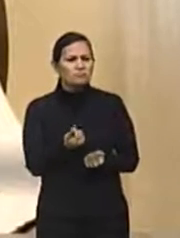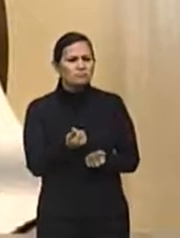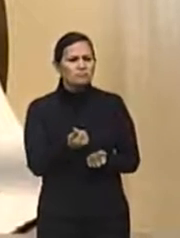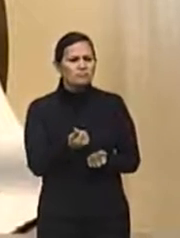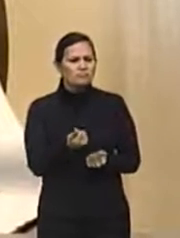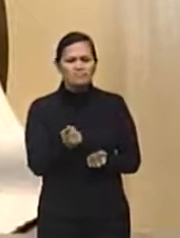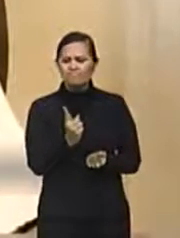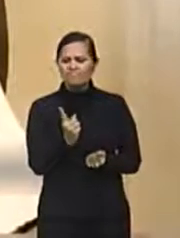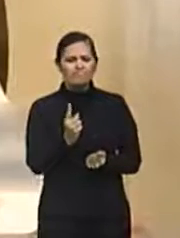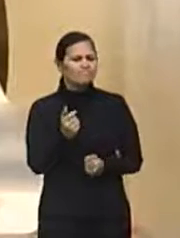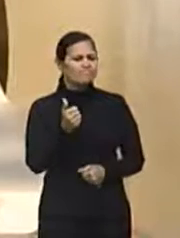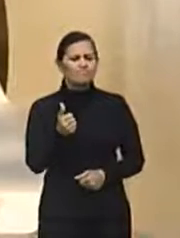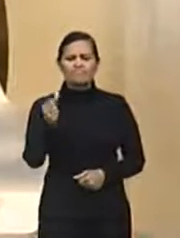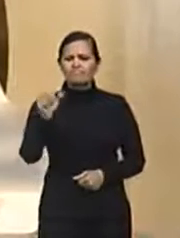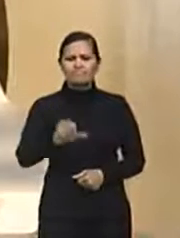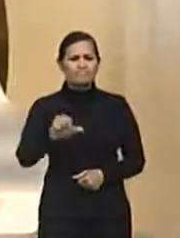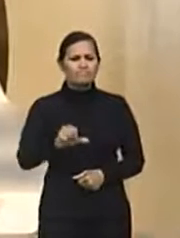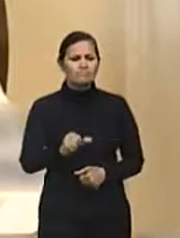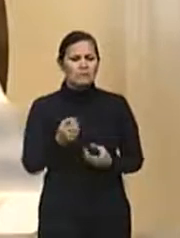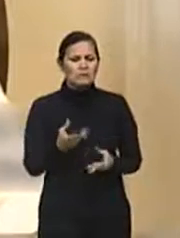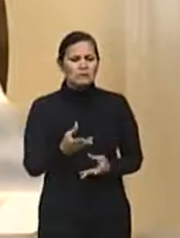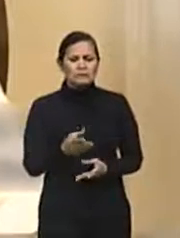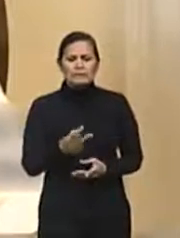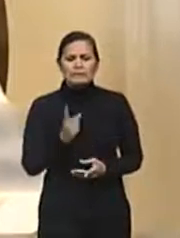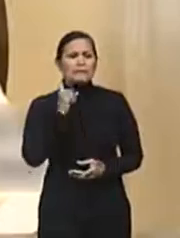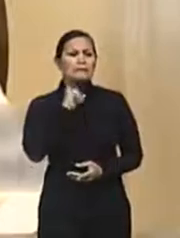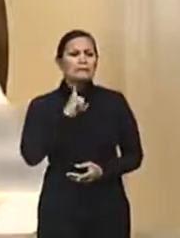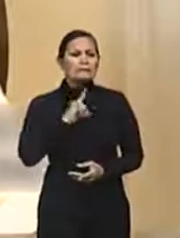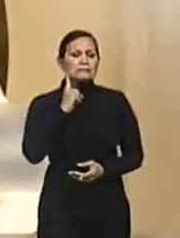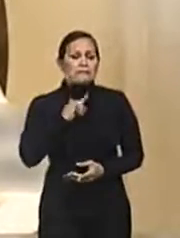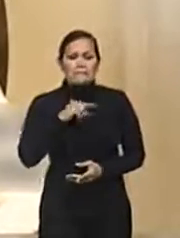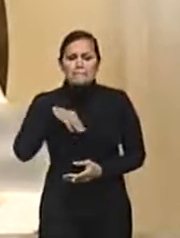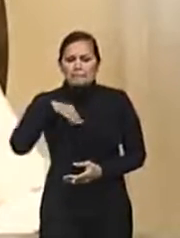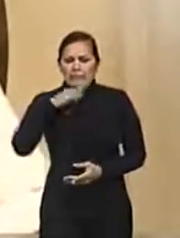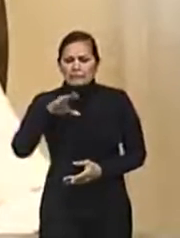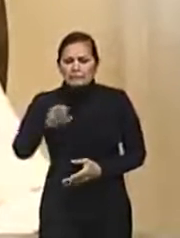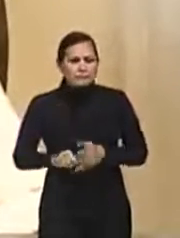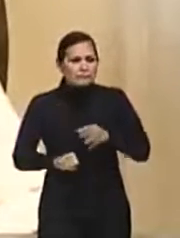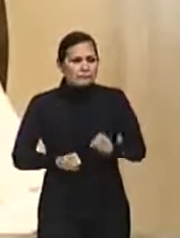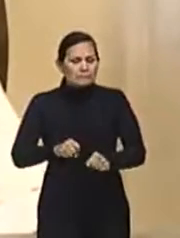que no es bueno. Y por ese afán de tener más, de querer más,